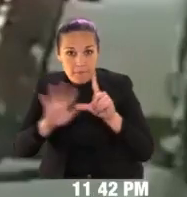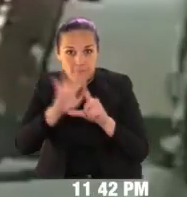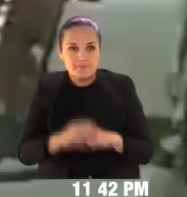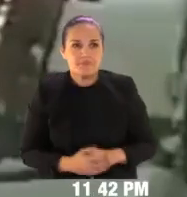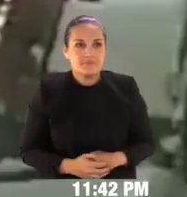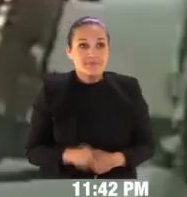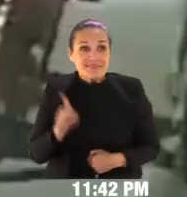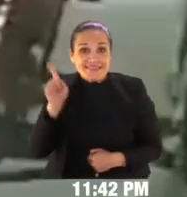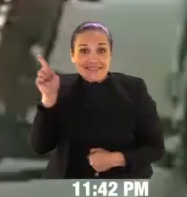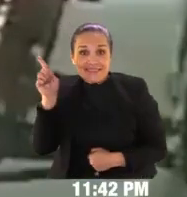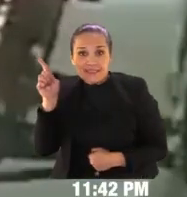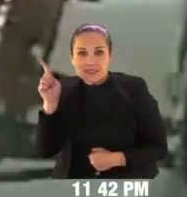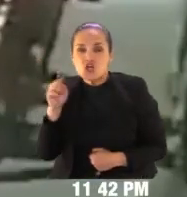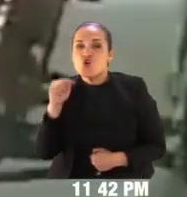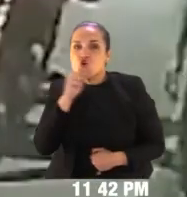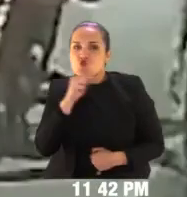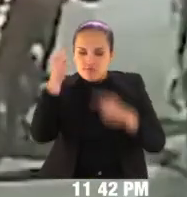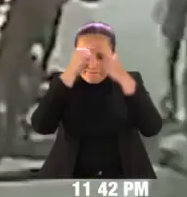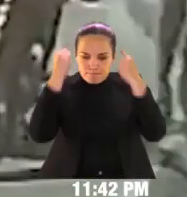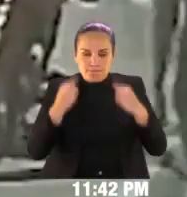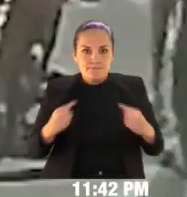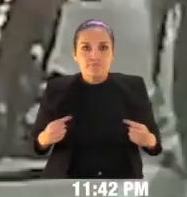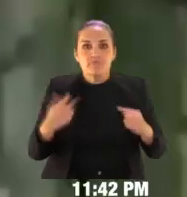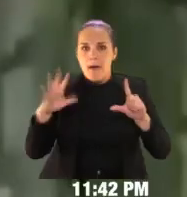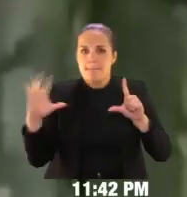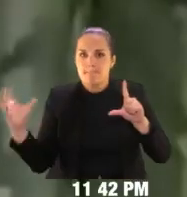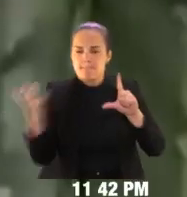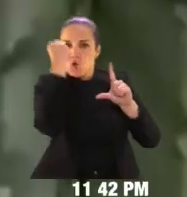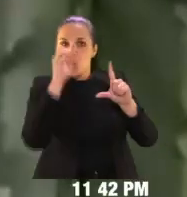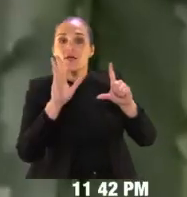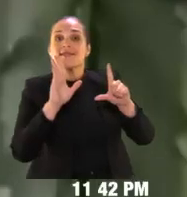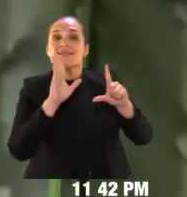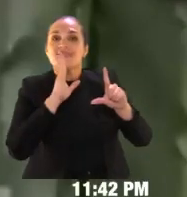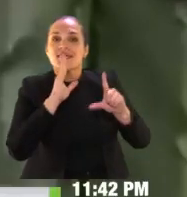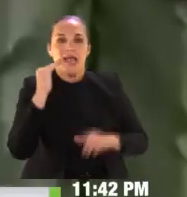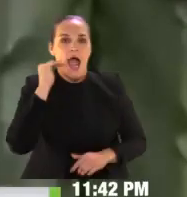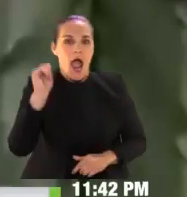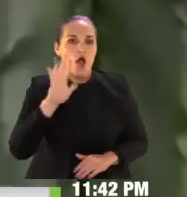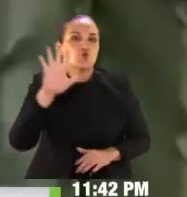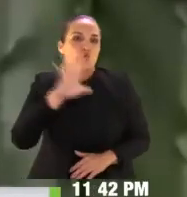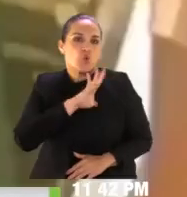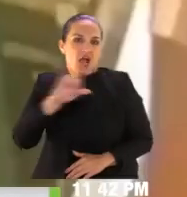A quien señalan en los videos de las cámaras de seguridad recopilados por inteligencia es a alias La Caleña.